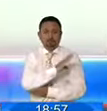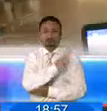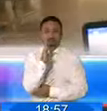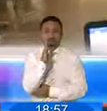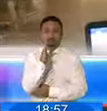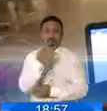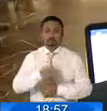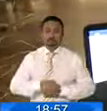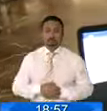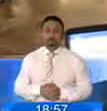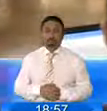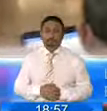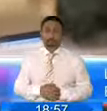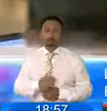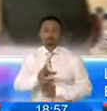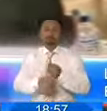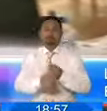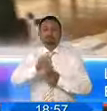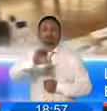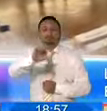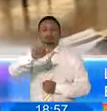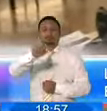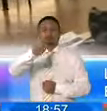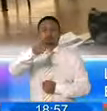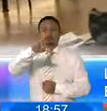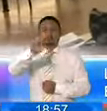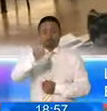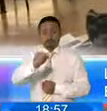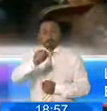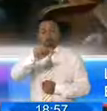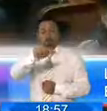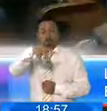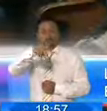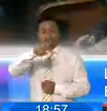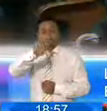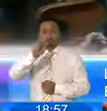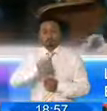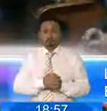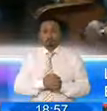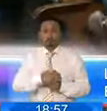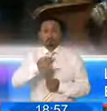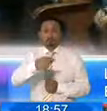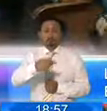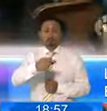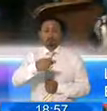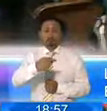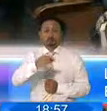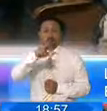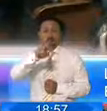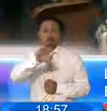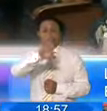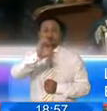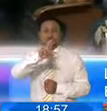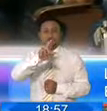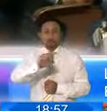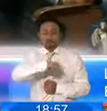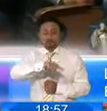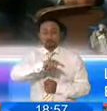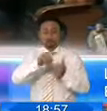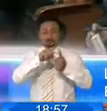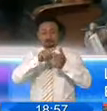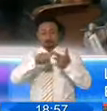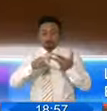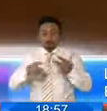derecho. A ellos se suman Carlos B., Garay, Ramiro C., para Gustavo M., José T. y Kepler B. Al acogerse a la